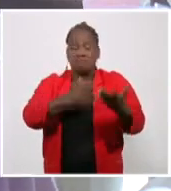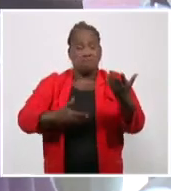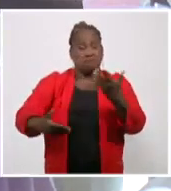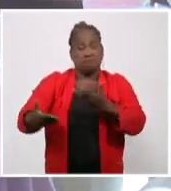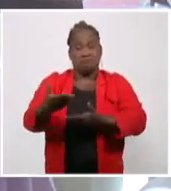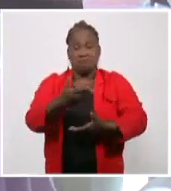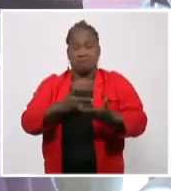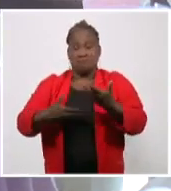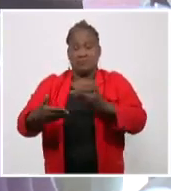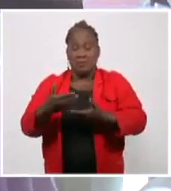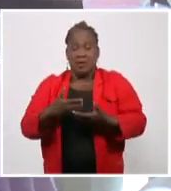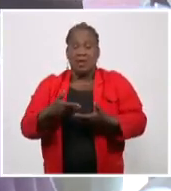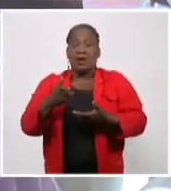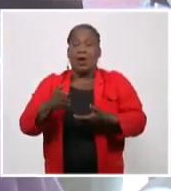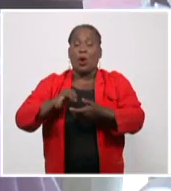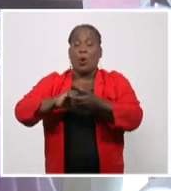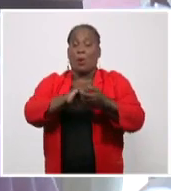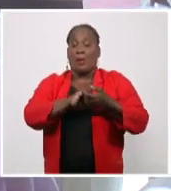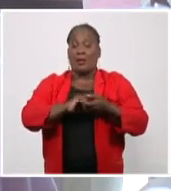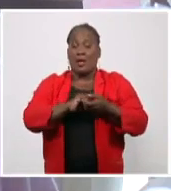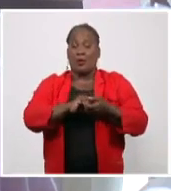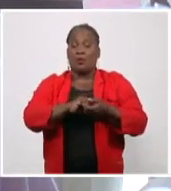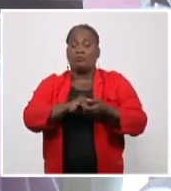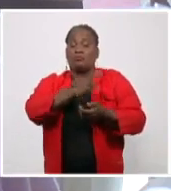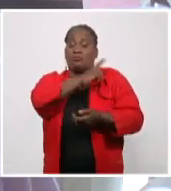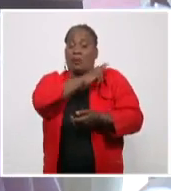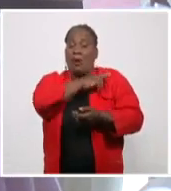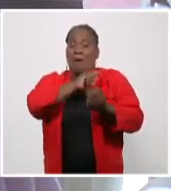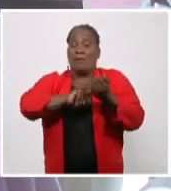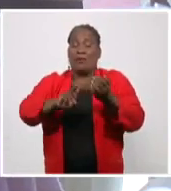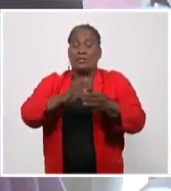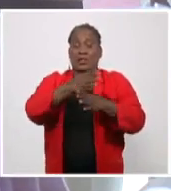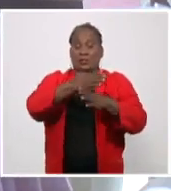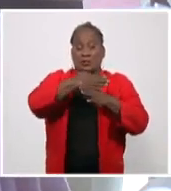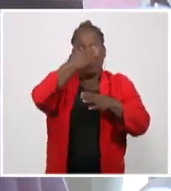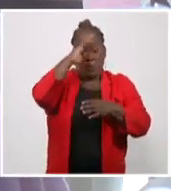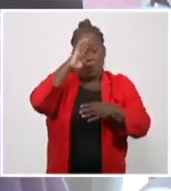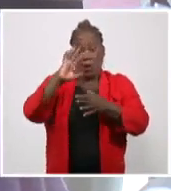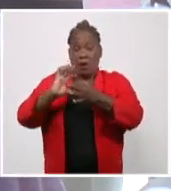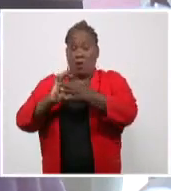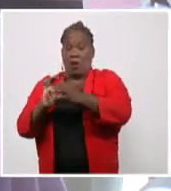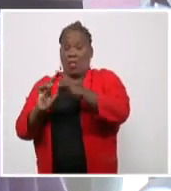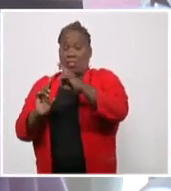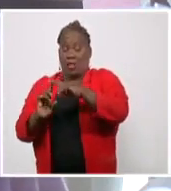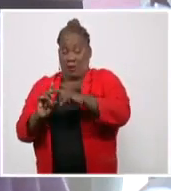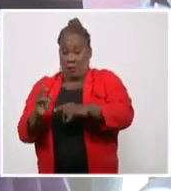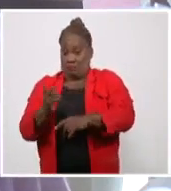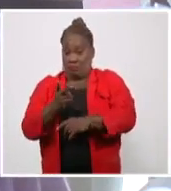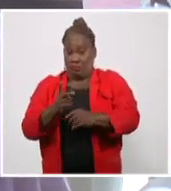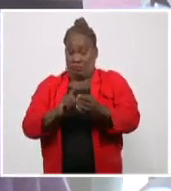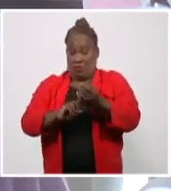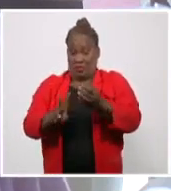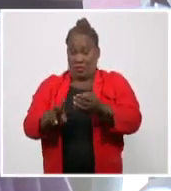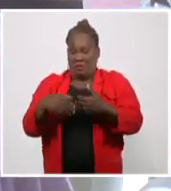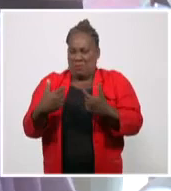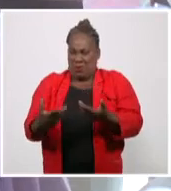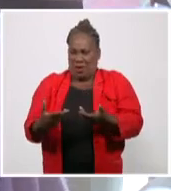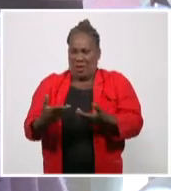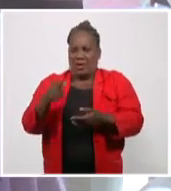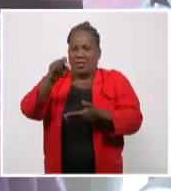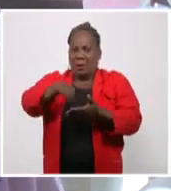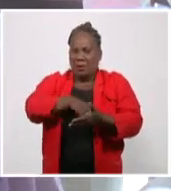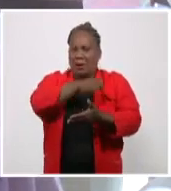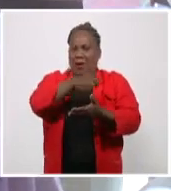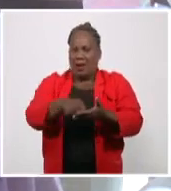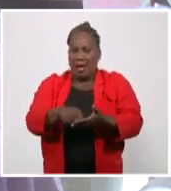los colegas de las direcciones provinciales y municipales de Santiago de Cuba y de Guantánamo, porque nos encontramos planeando, una vez que